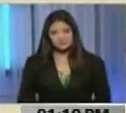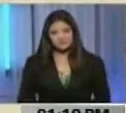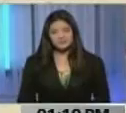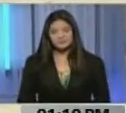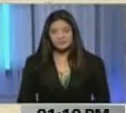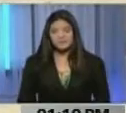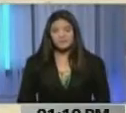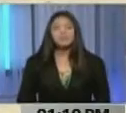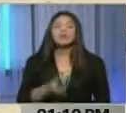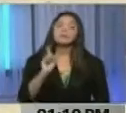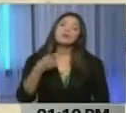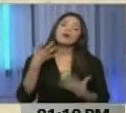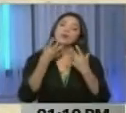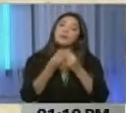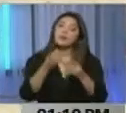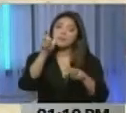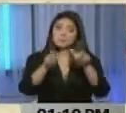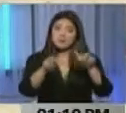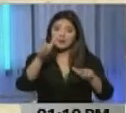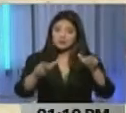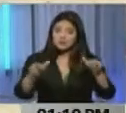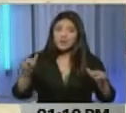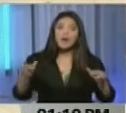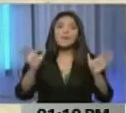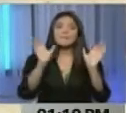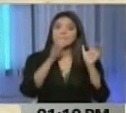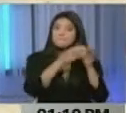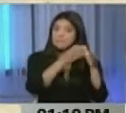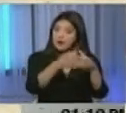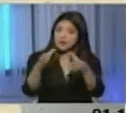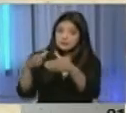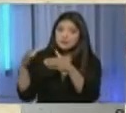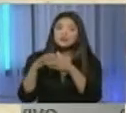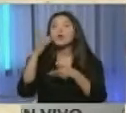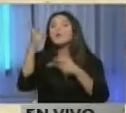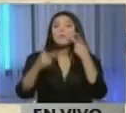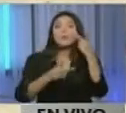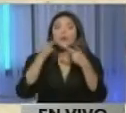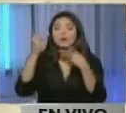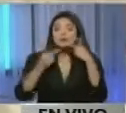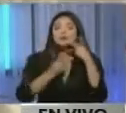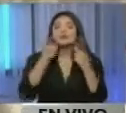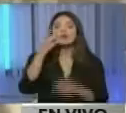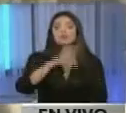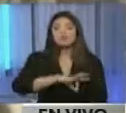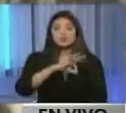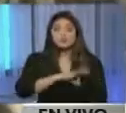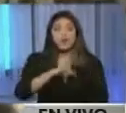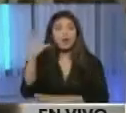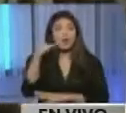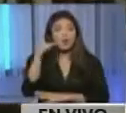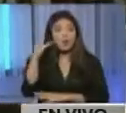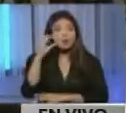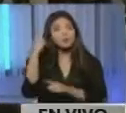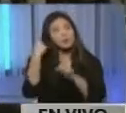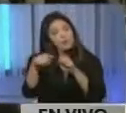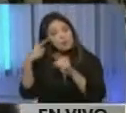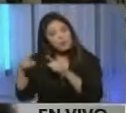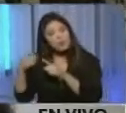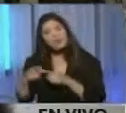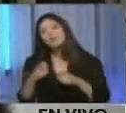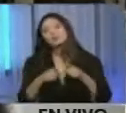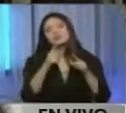Nos acompañan también representantes de partidos y movimientos políticos y sociales de Colombia y otros miembros de la